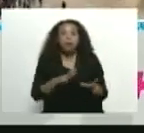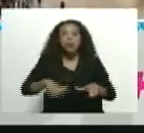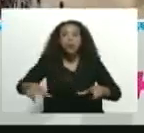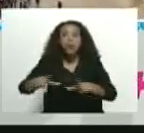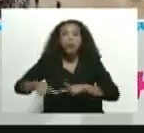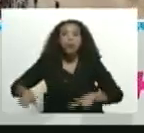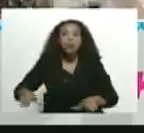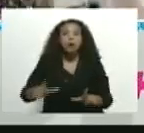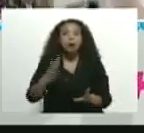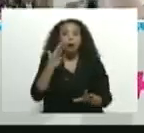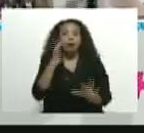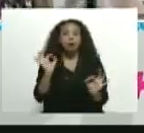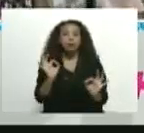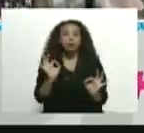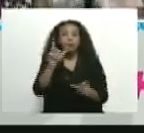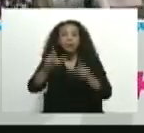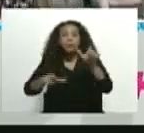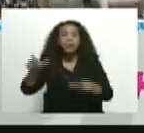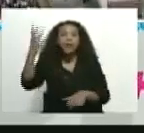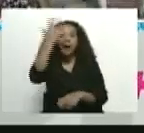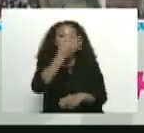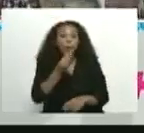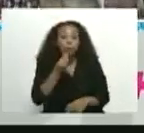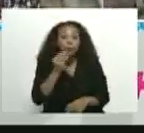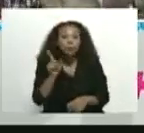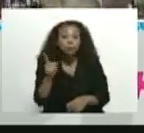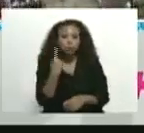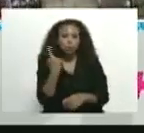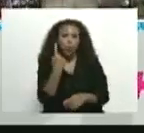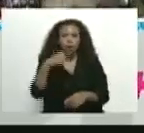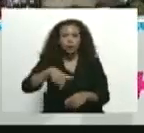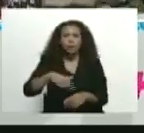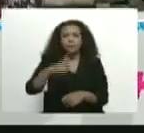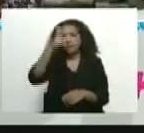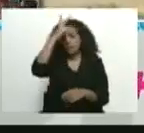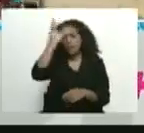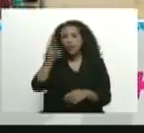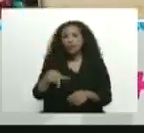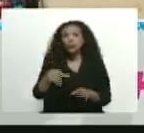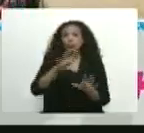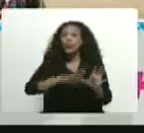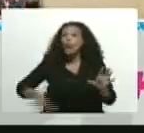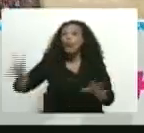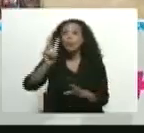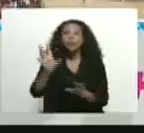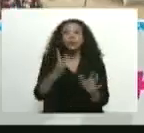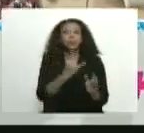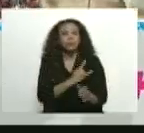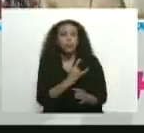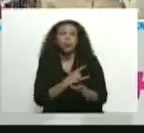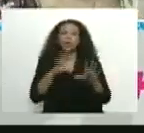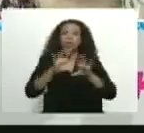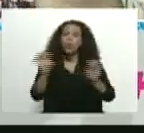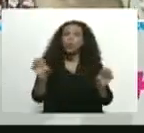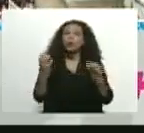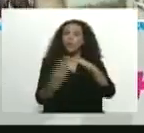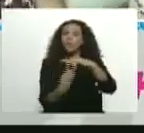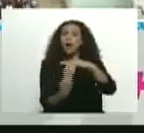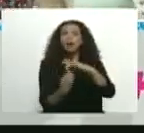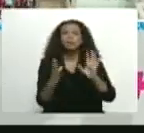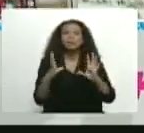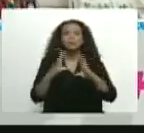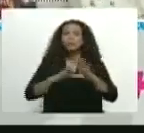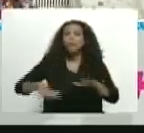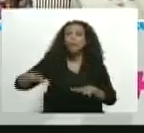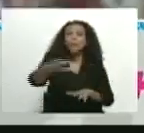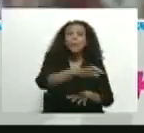cualquier escenario que se presente, presidente, la juventud, no solamente de Paraguaná, sino del país entero, universitario, educación media, de todos los